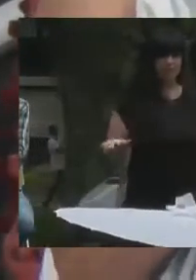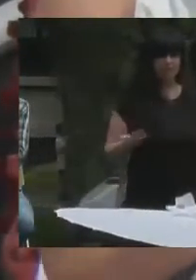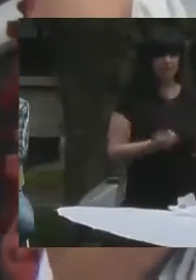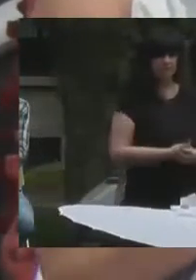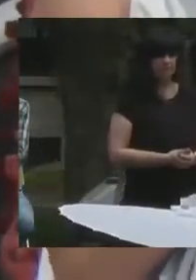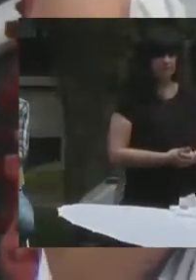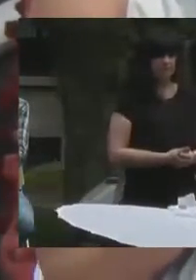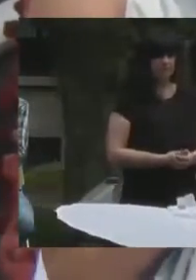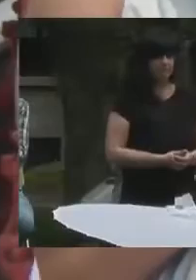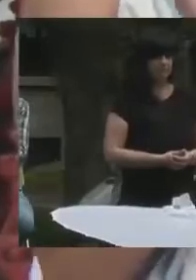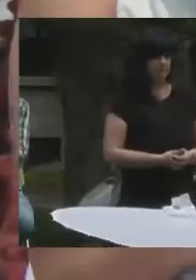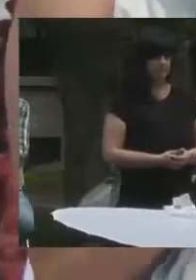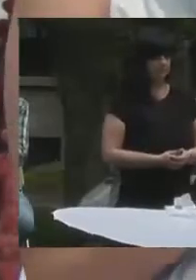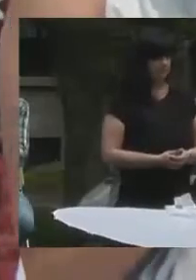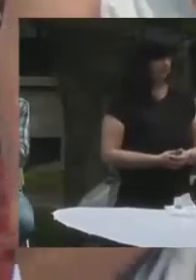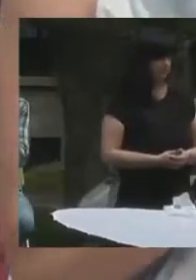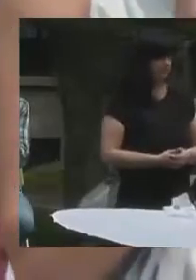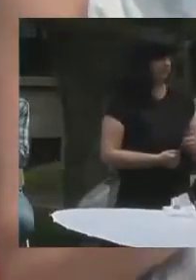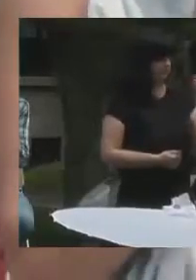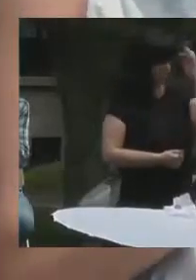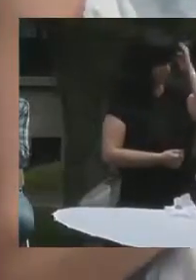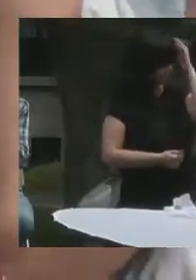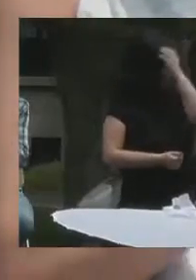desta provincia e deste país.